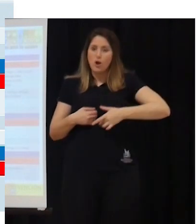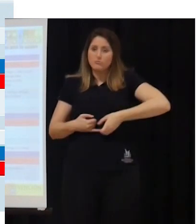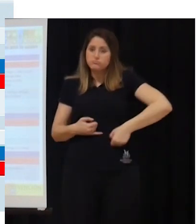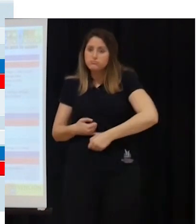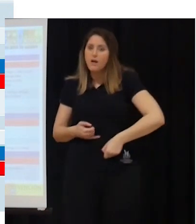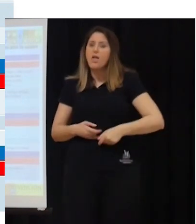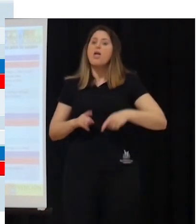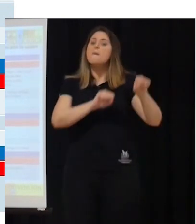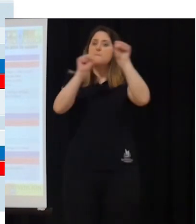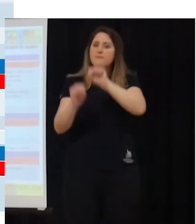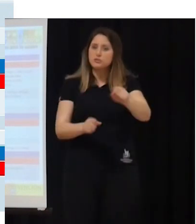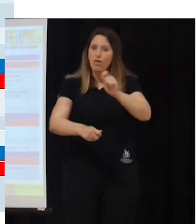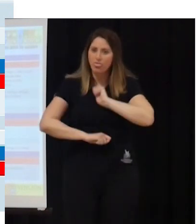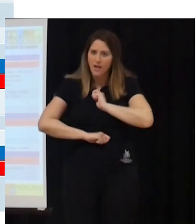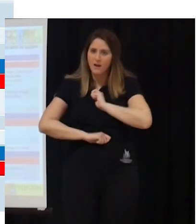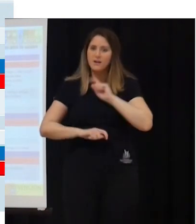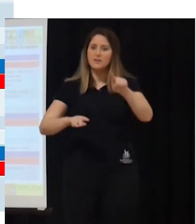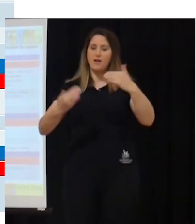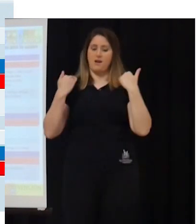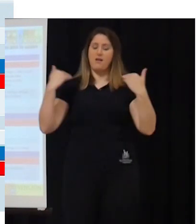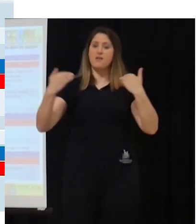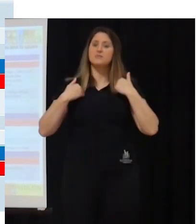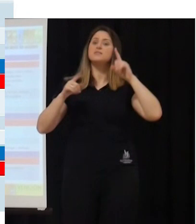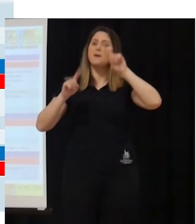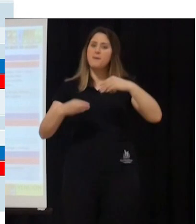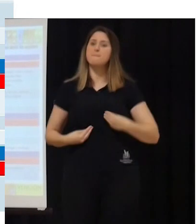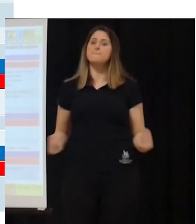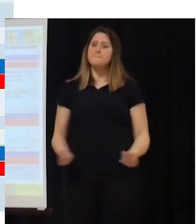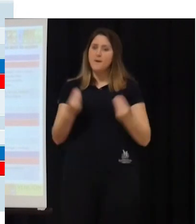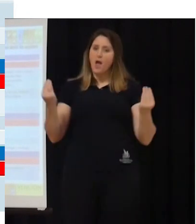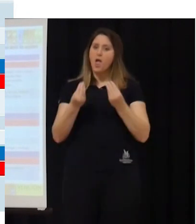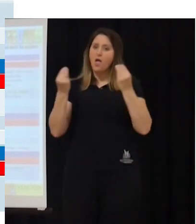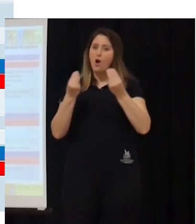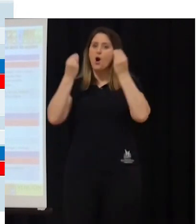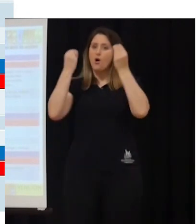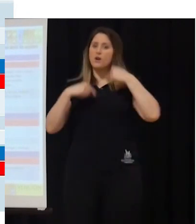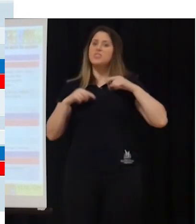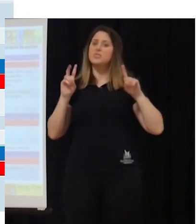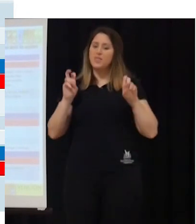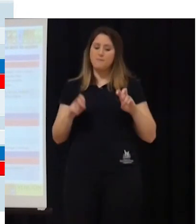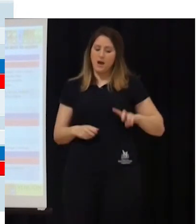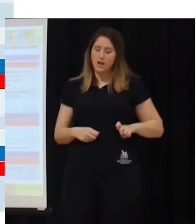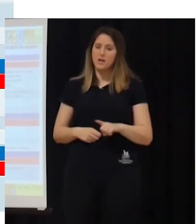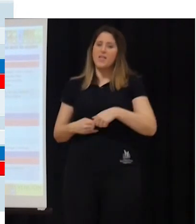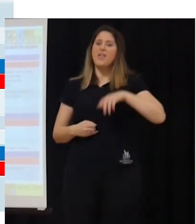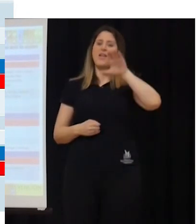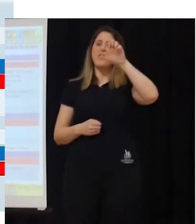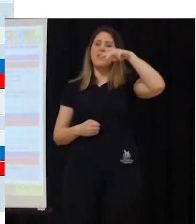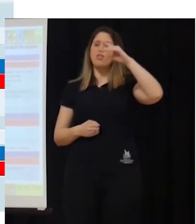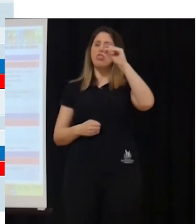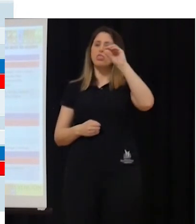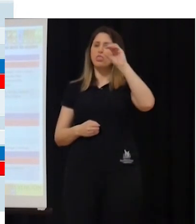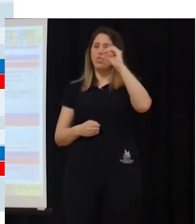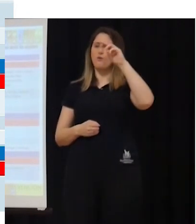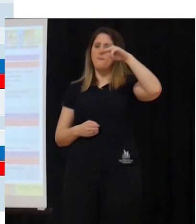colon y recto. Que la actividad física también mejora el adenocarcinoma de mama y el endometrio.